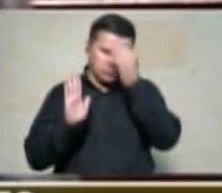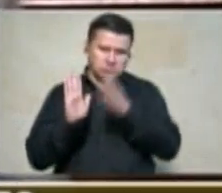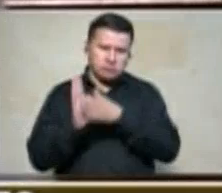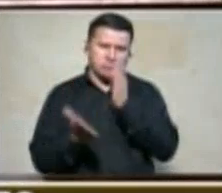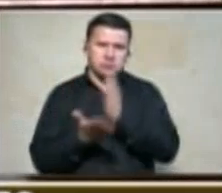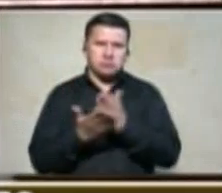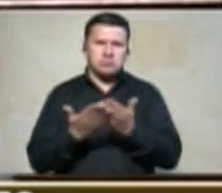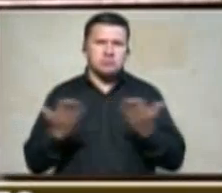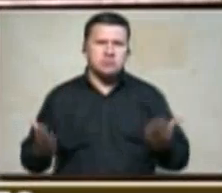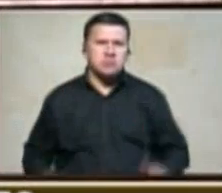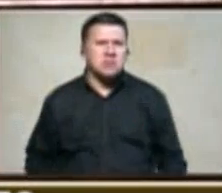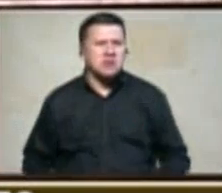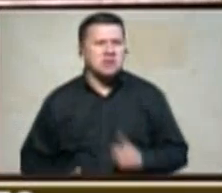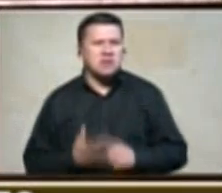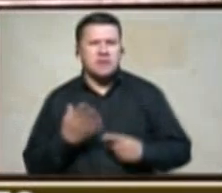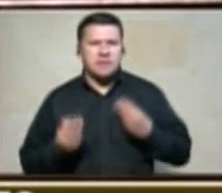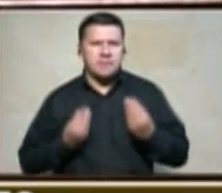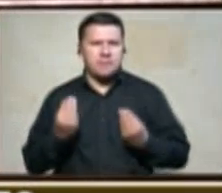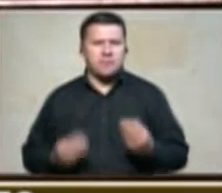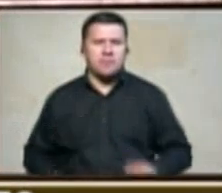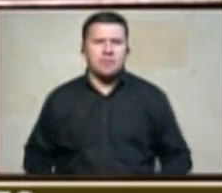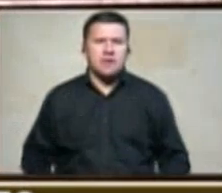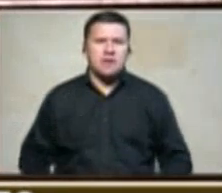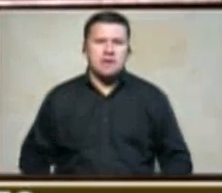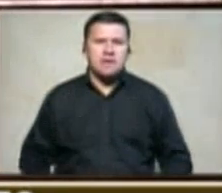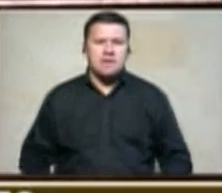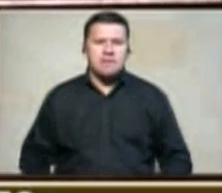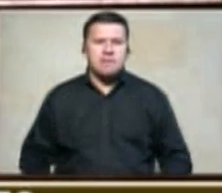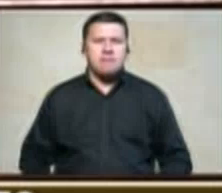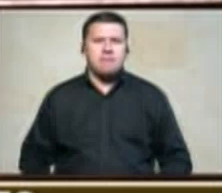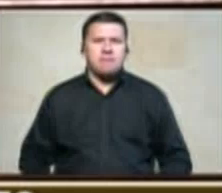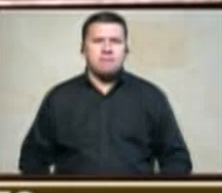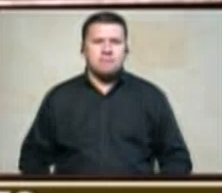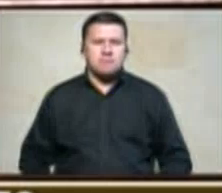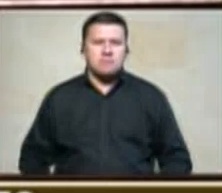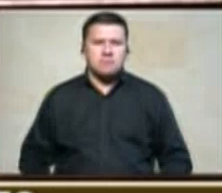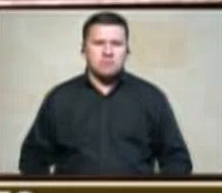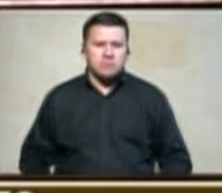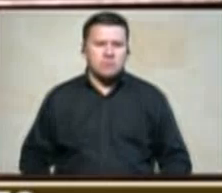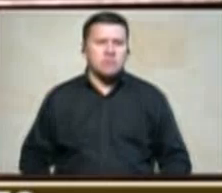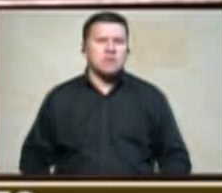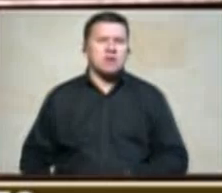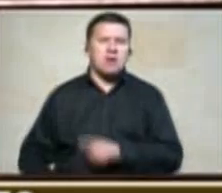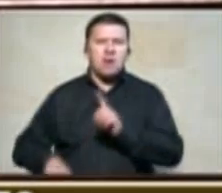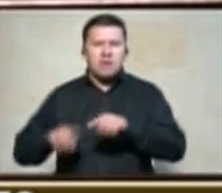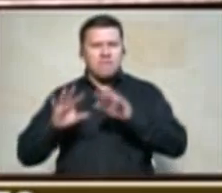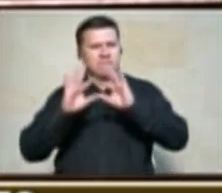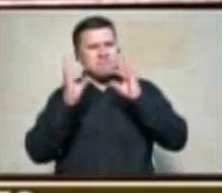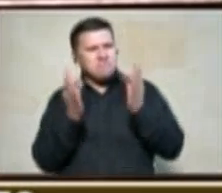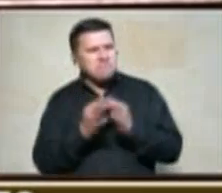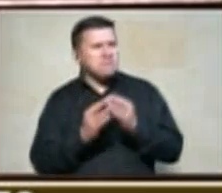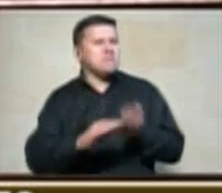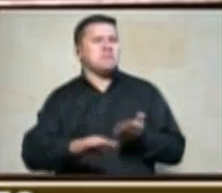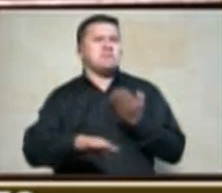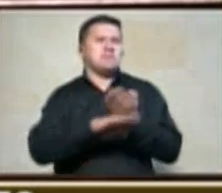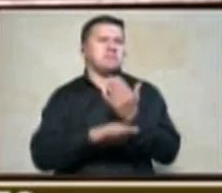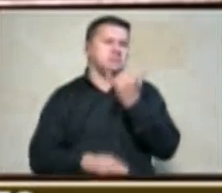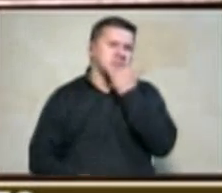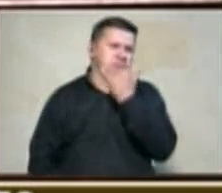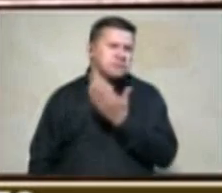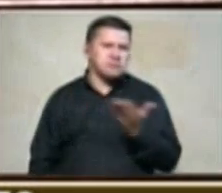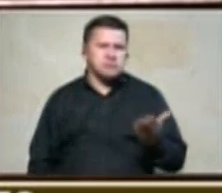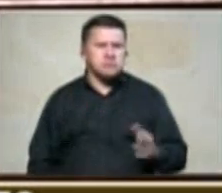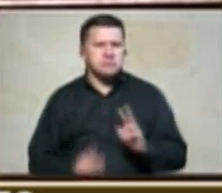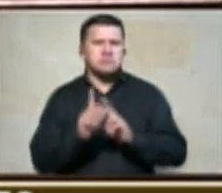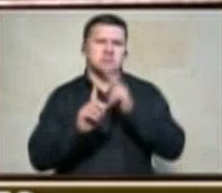delitos. ¿Qué hemos hecho? En los casos donde encontramos a las familias o a las reclamantes